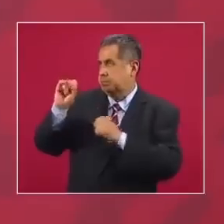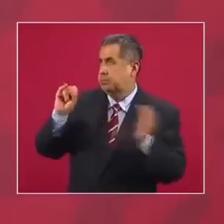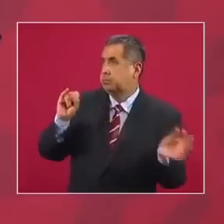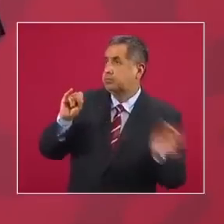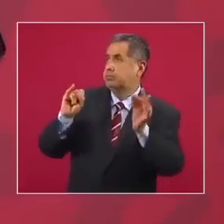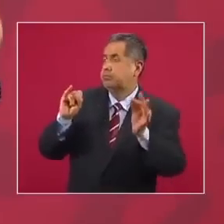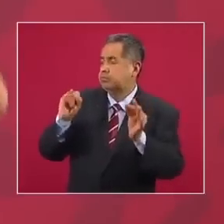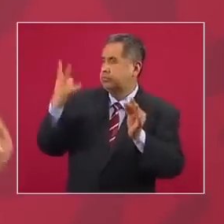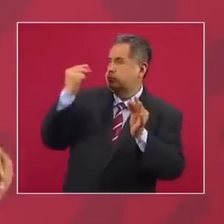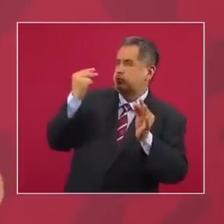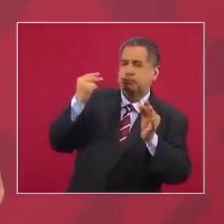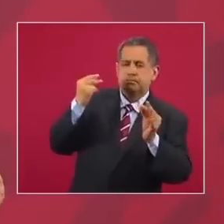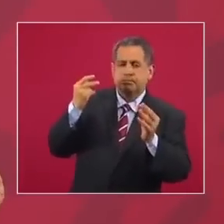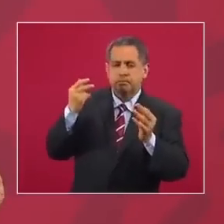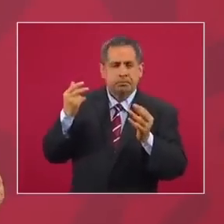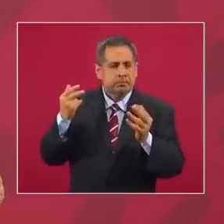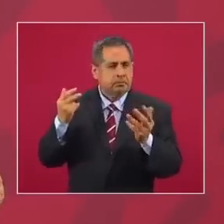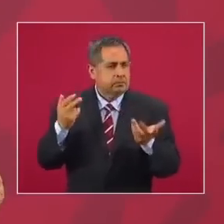para que no nos cumplan